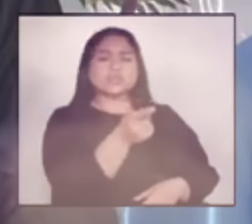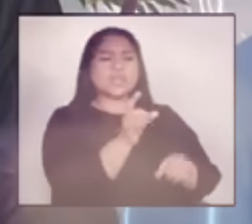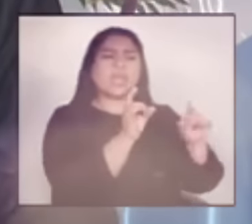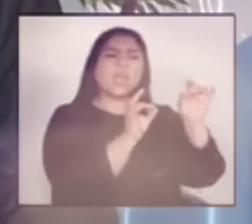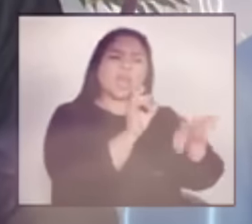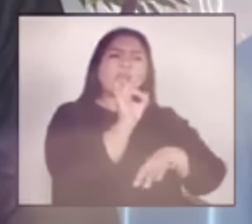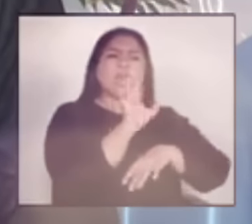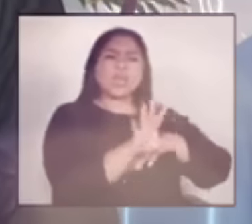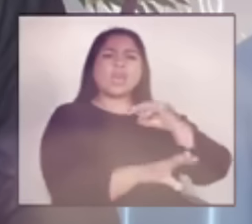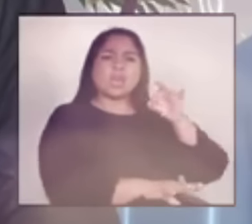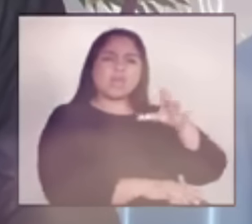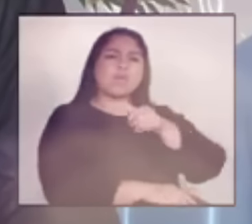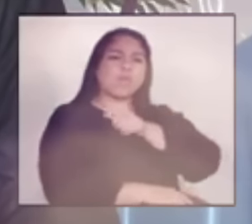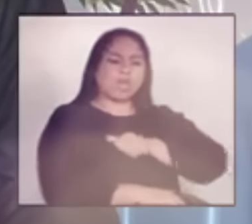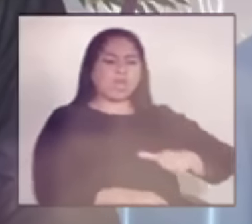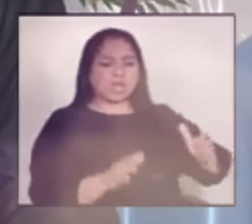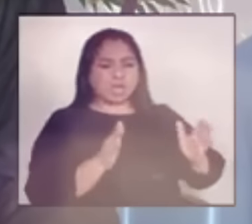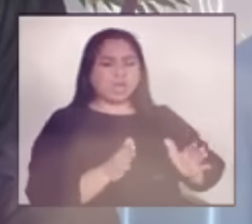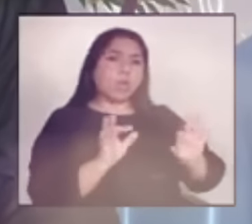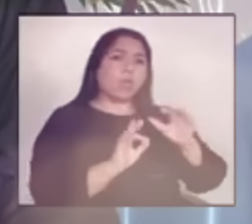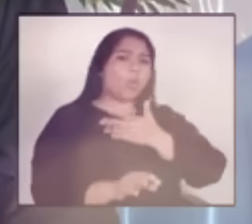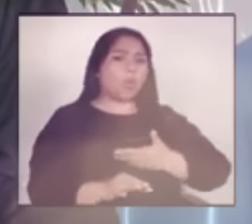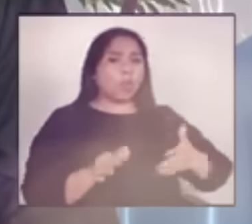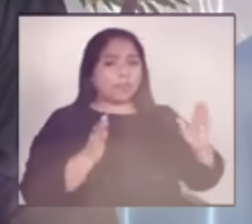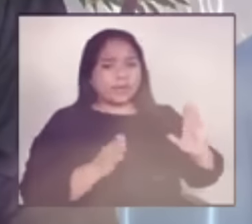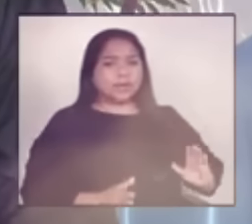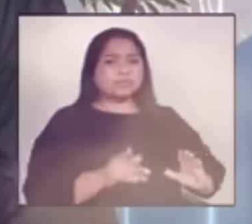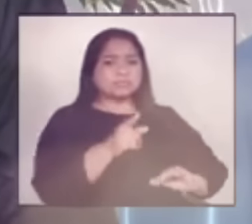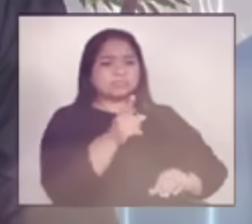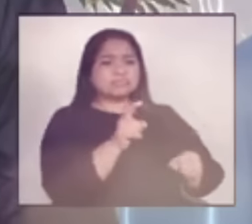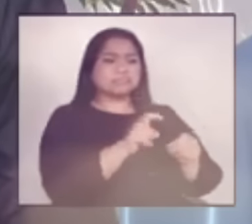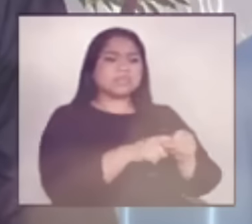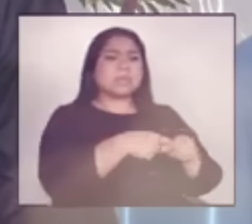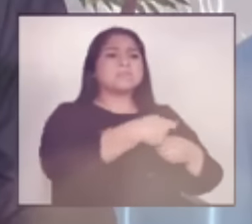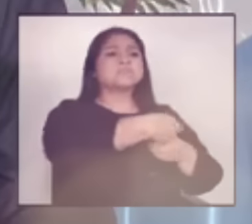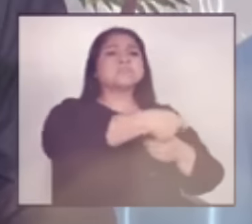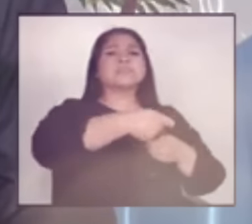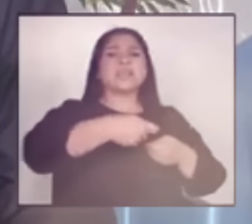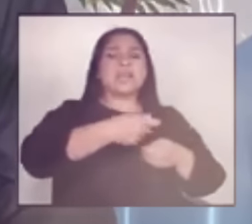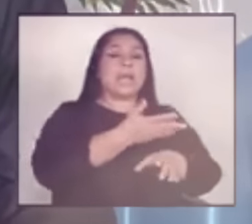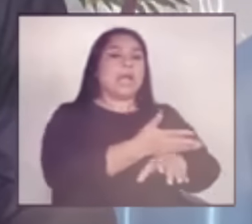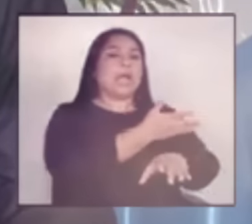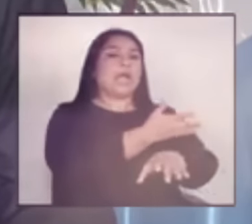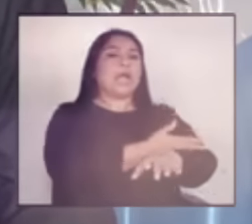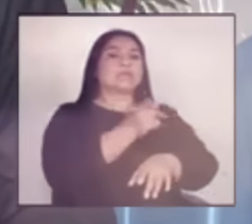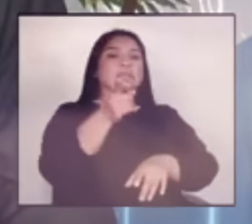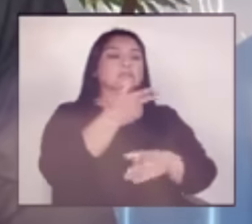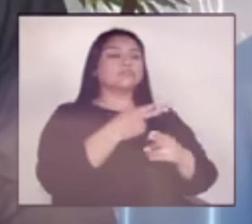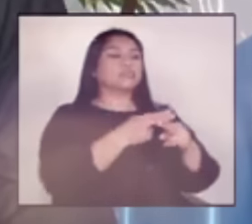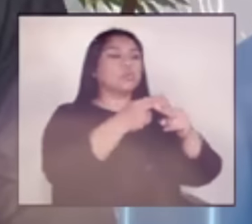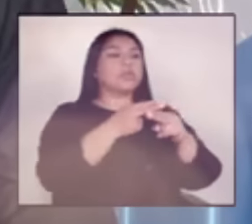alcaldes, que más bien dicho gobernadores departamentales, estarían distribuyendo recursos previo a que usted nombre a